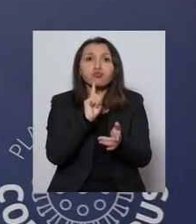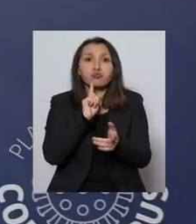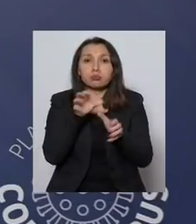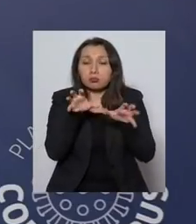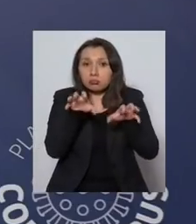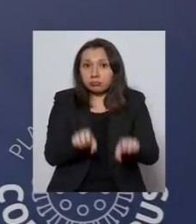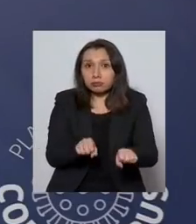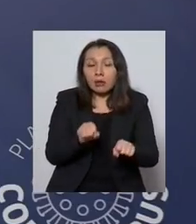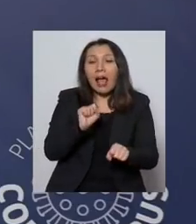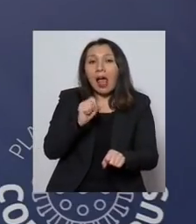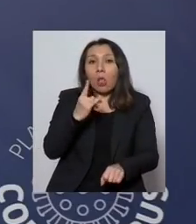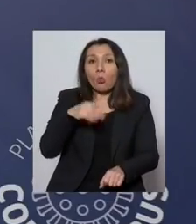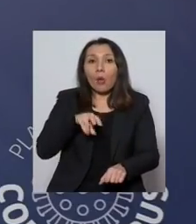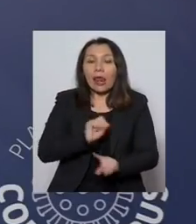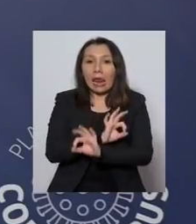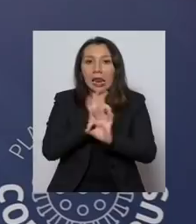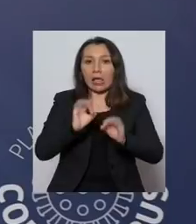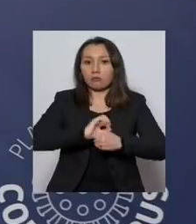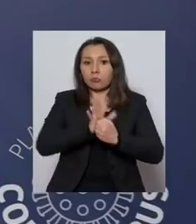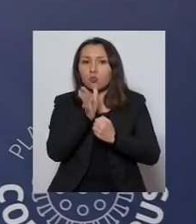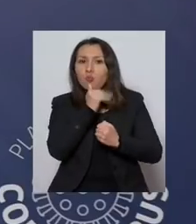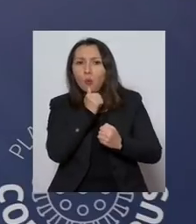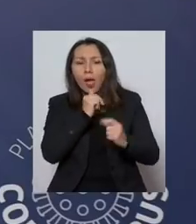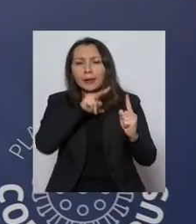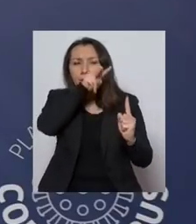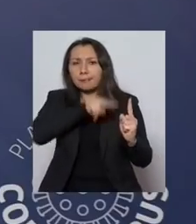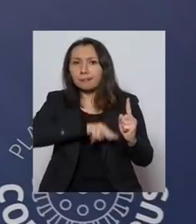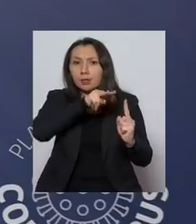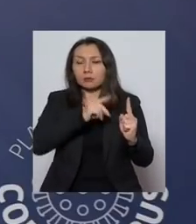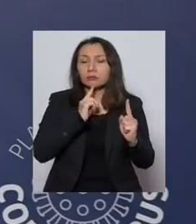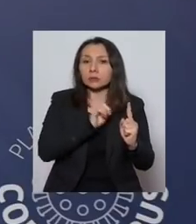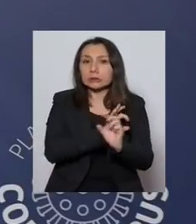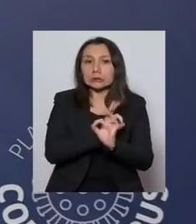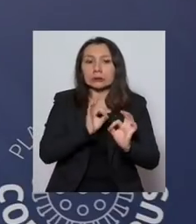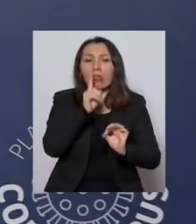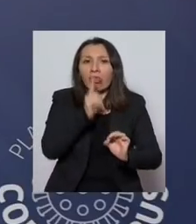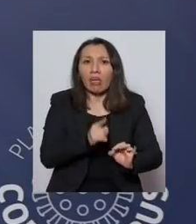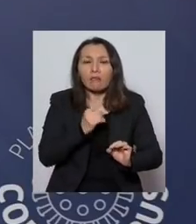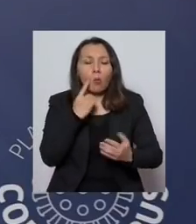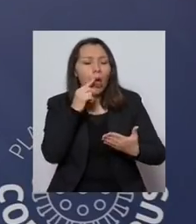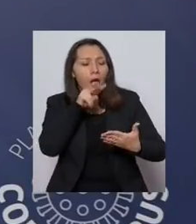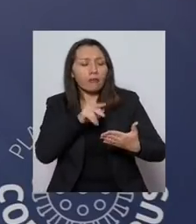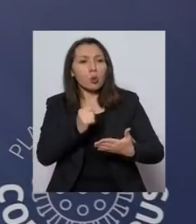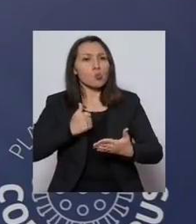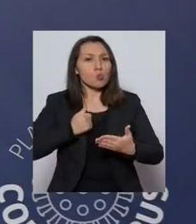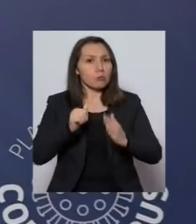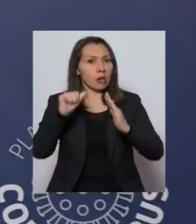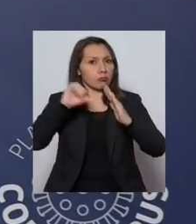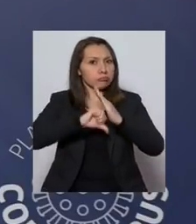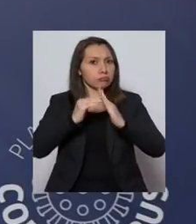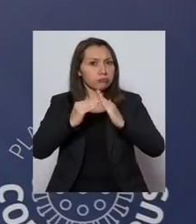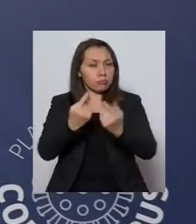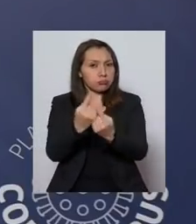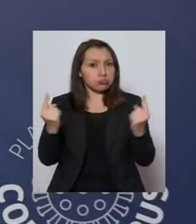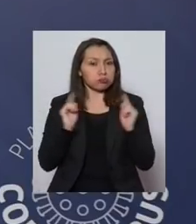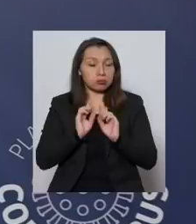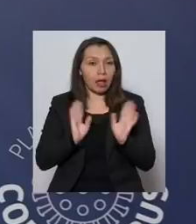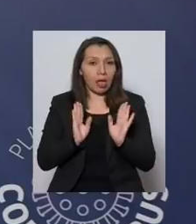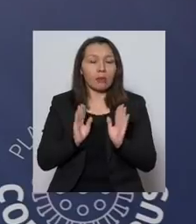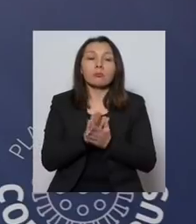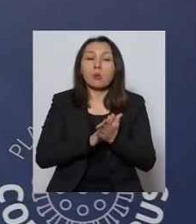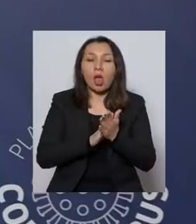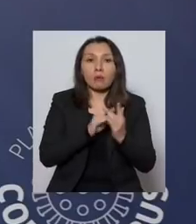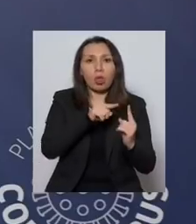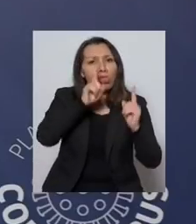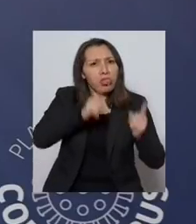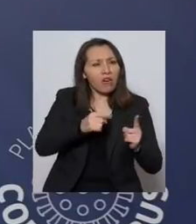aduana no tenga COVID ni sea una persona que deba estar en aislamiento. Vuelvo a insistir, si debiese